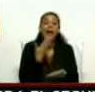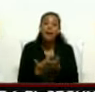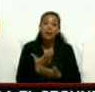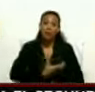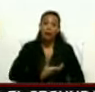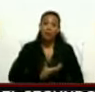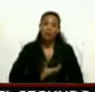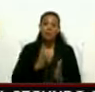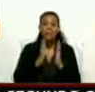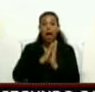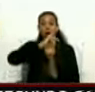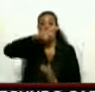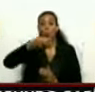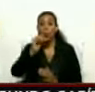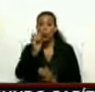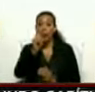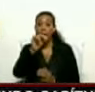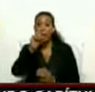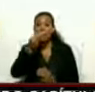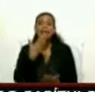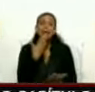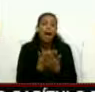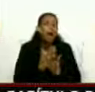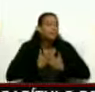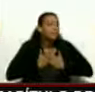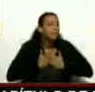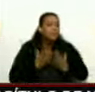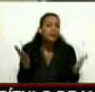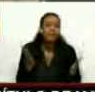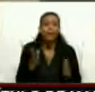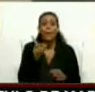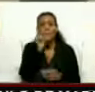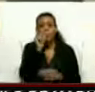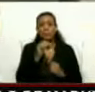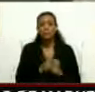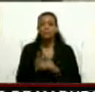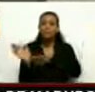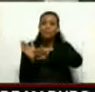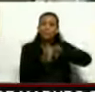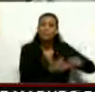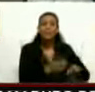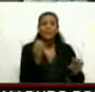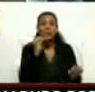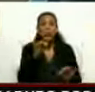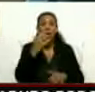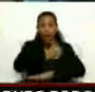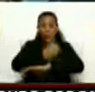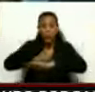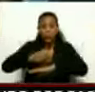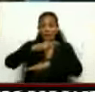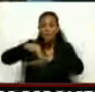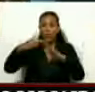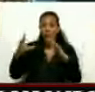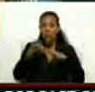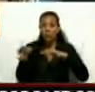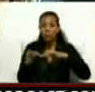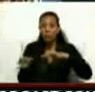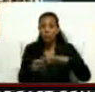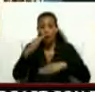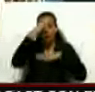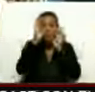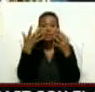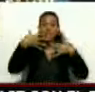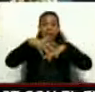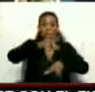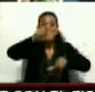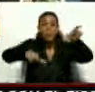alcalde de San Joaquín, de verdad agradecida inmensamente por este beneficio para mi papá. Asimismo, señaló la autoridad municipal que este programa de atención integral